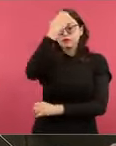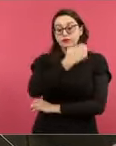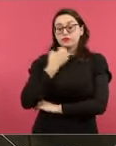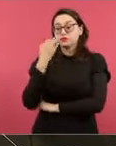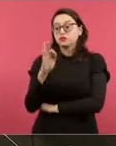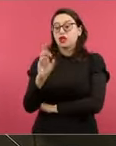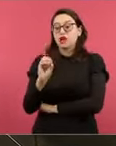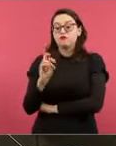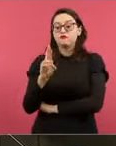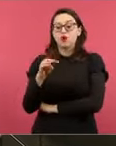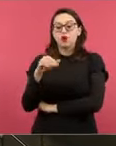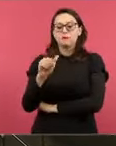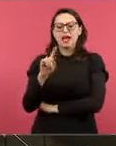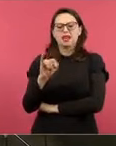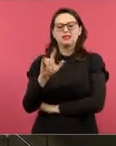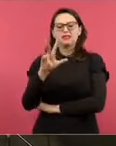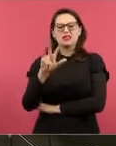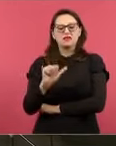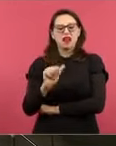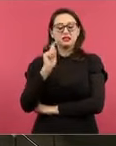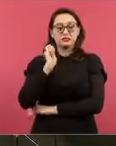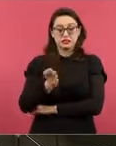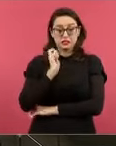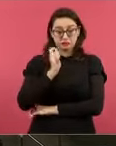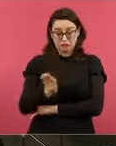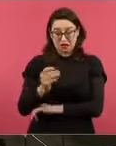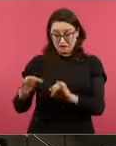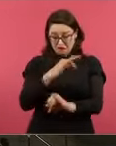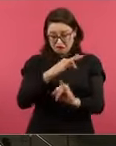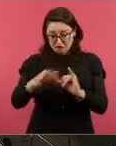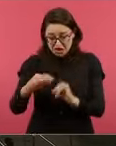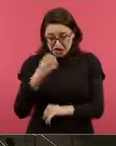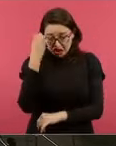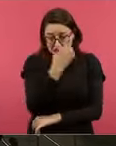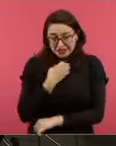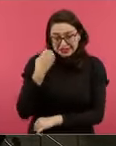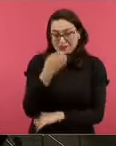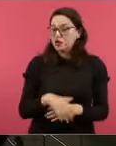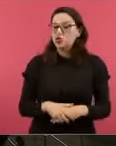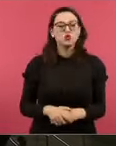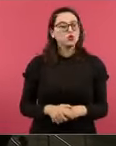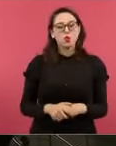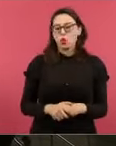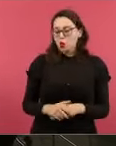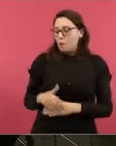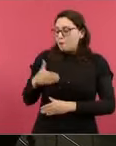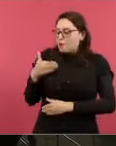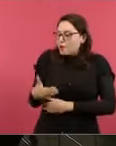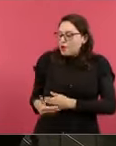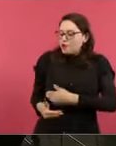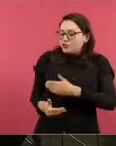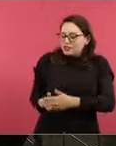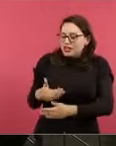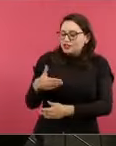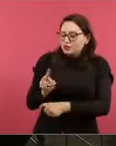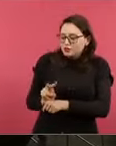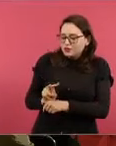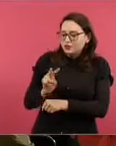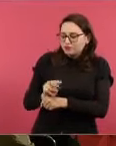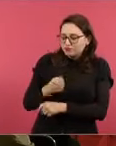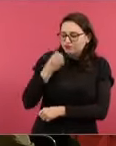a las y a los niños durante todo el proceso. Siempre hay un producto final, siempre en los proyectos.